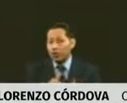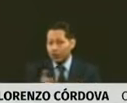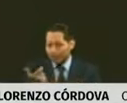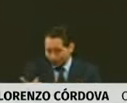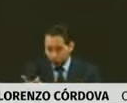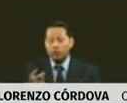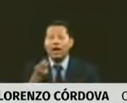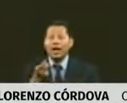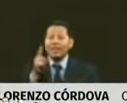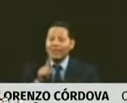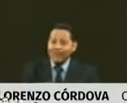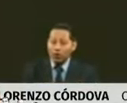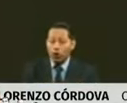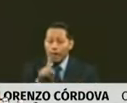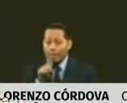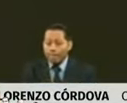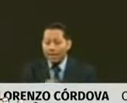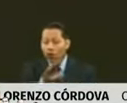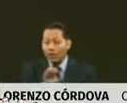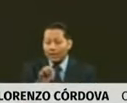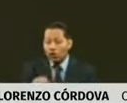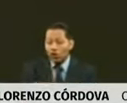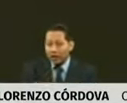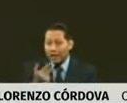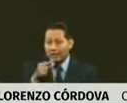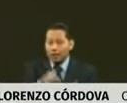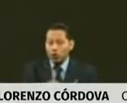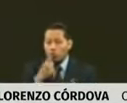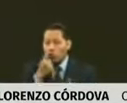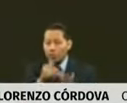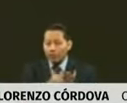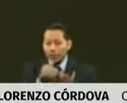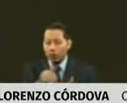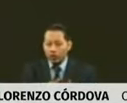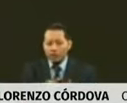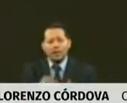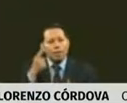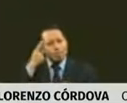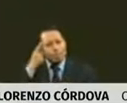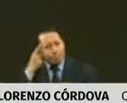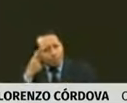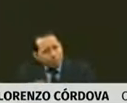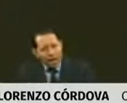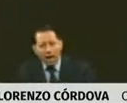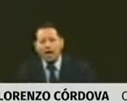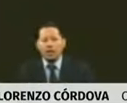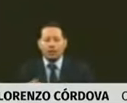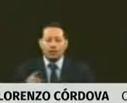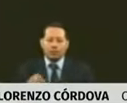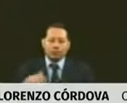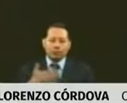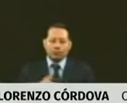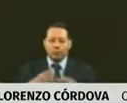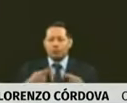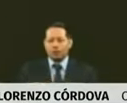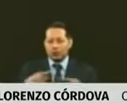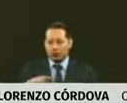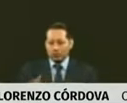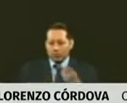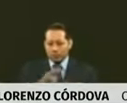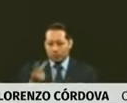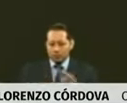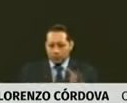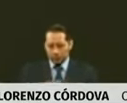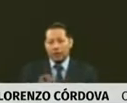pesos, de los cuales 1.913.1 millones corresponden a una posible consulta popular, que aún podría